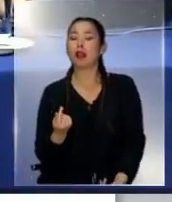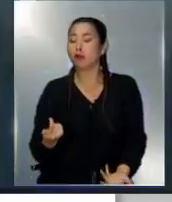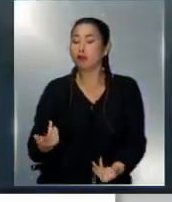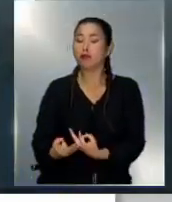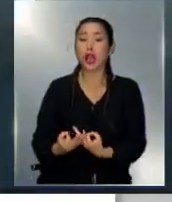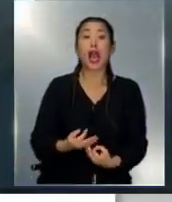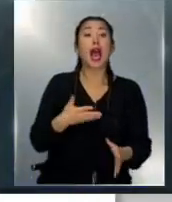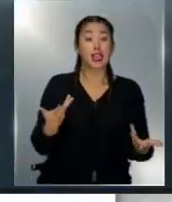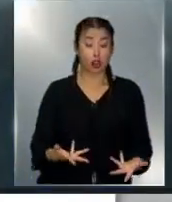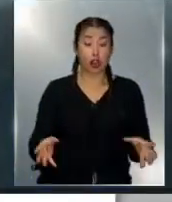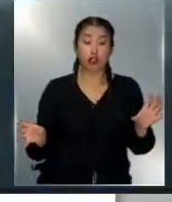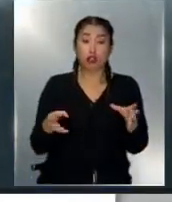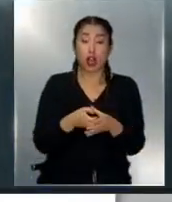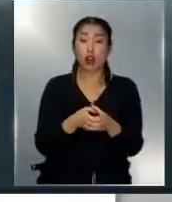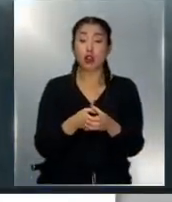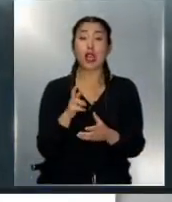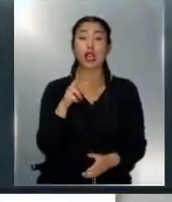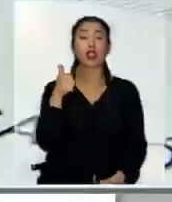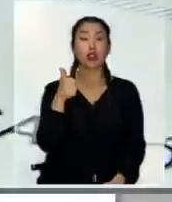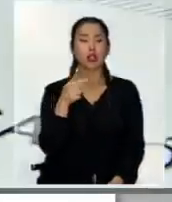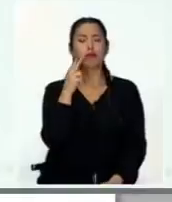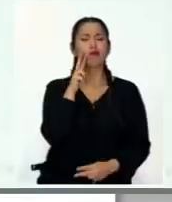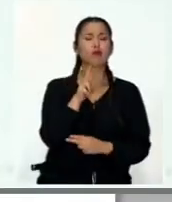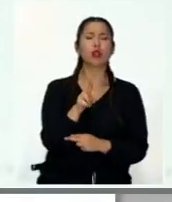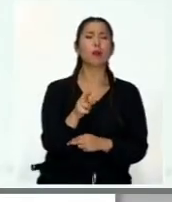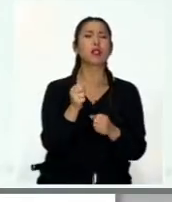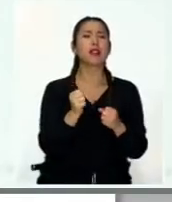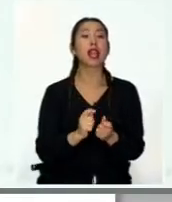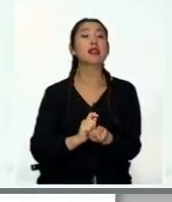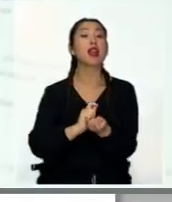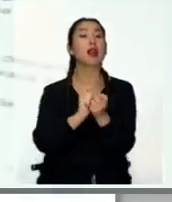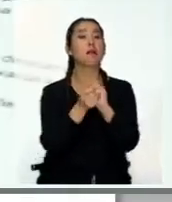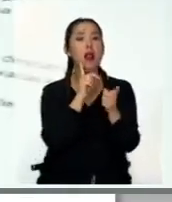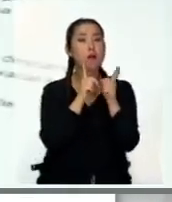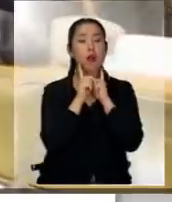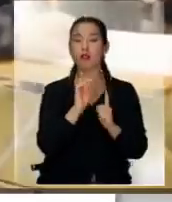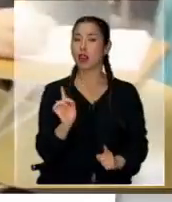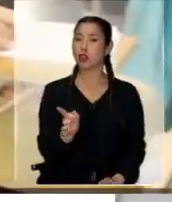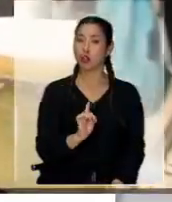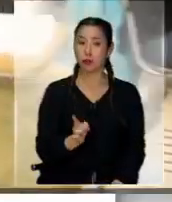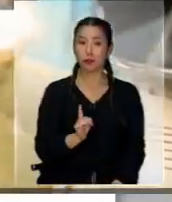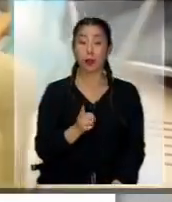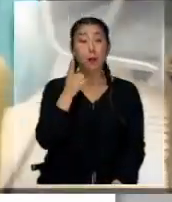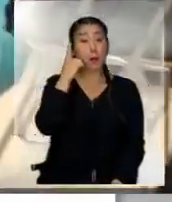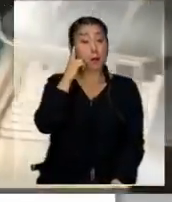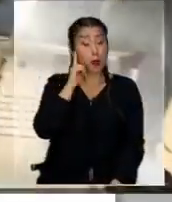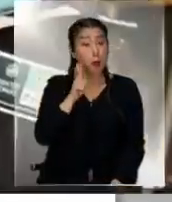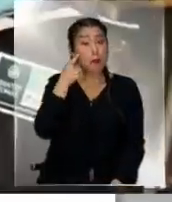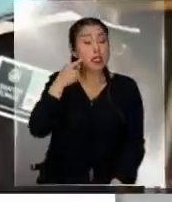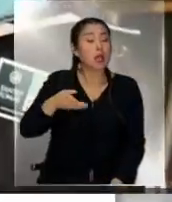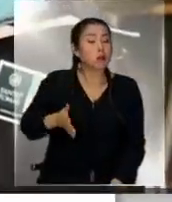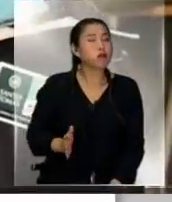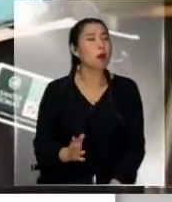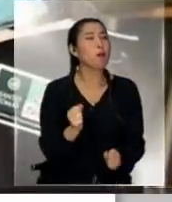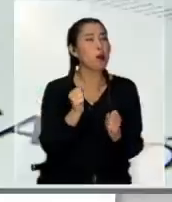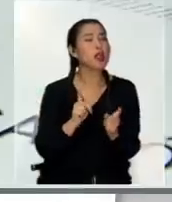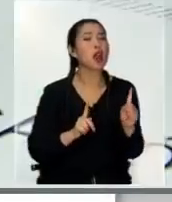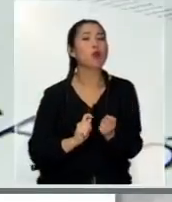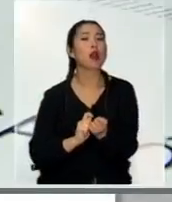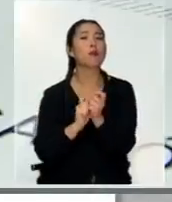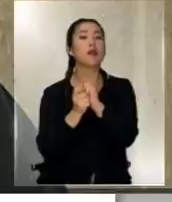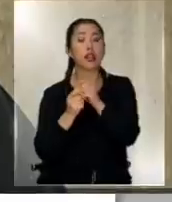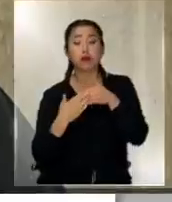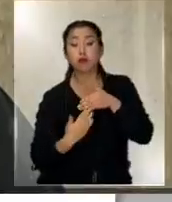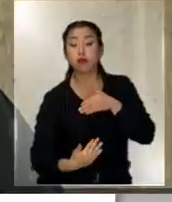el Consejo de Rectores no ha barajado la posibilidad de cambiar la prueba. Claro que no descartan algunas modificaciones a